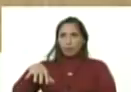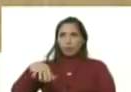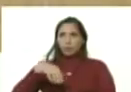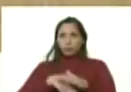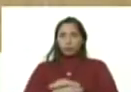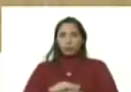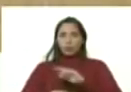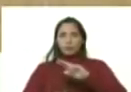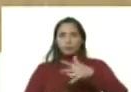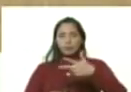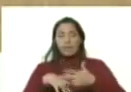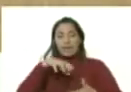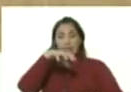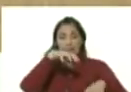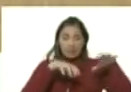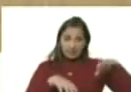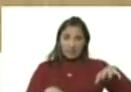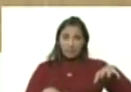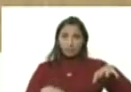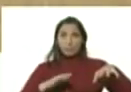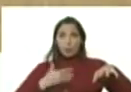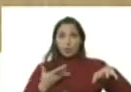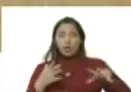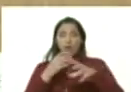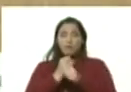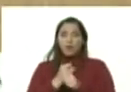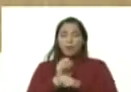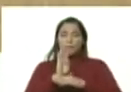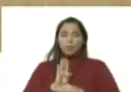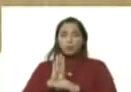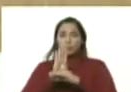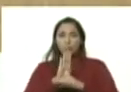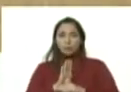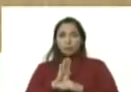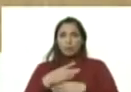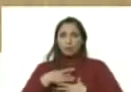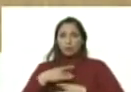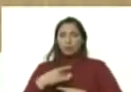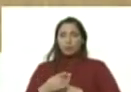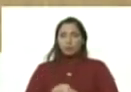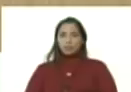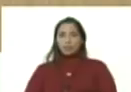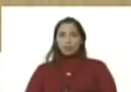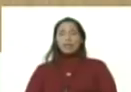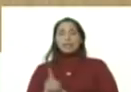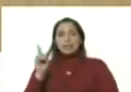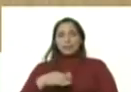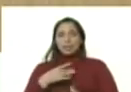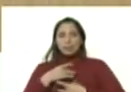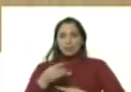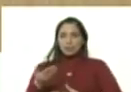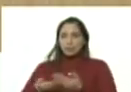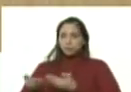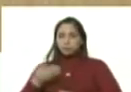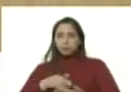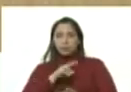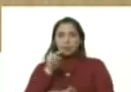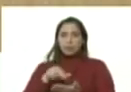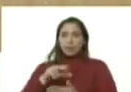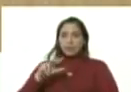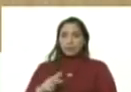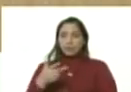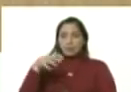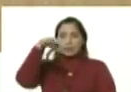Y C, el Estado acreditante podrá confiar la protección de sus intereses y de los intereses de sus nacionales a un tercer